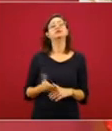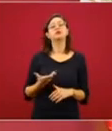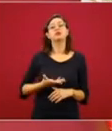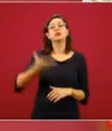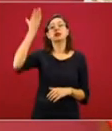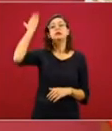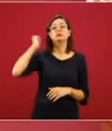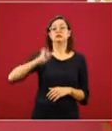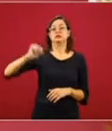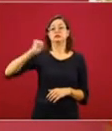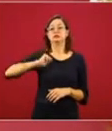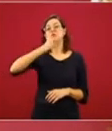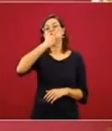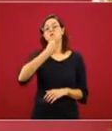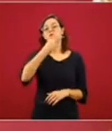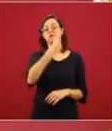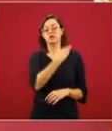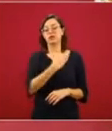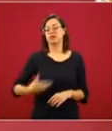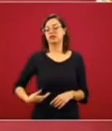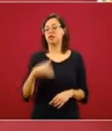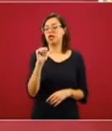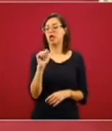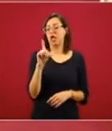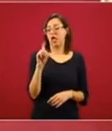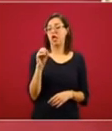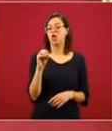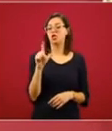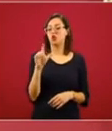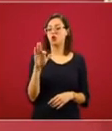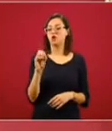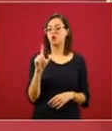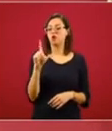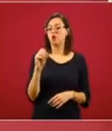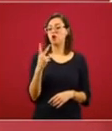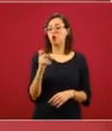Adolfo López Mateos. Es